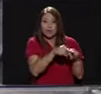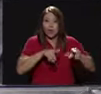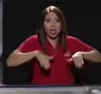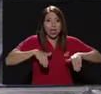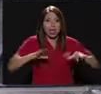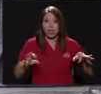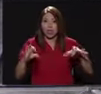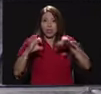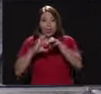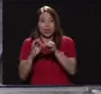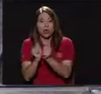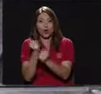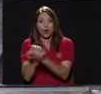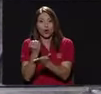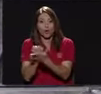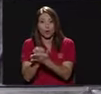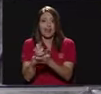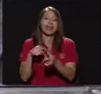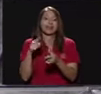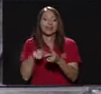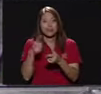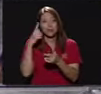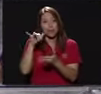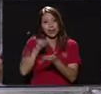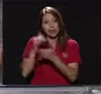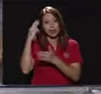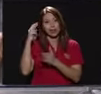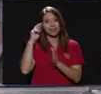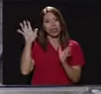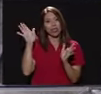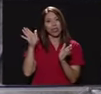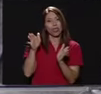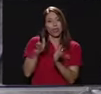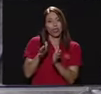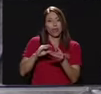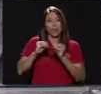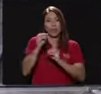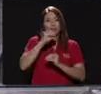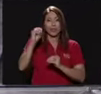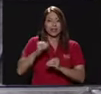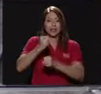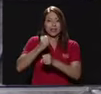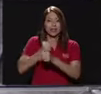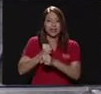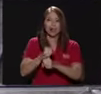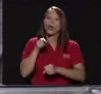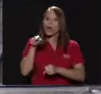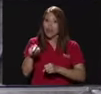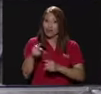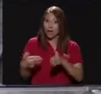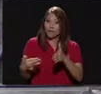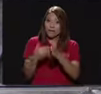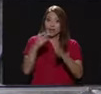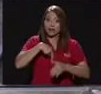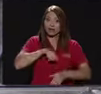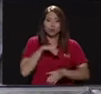economía, eso nos pasa la factura en términos de empleo. Ese es un fenómeno, digamos, que nos afecta a nosotros en particular como país y que como sociedad podemos